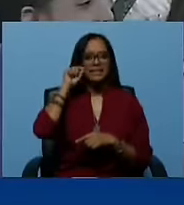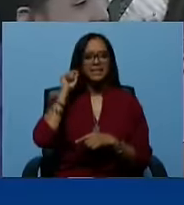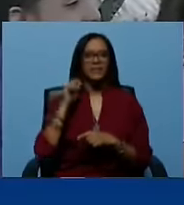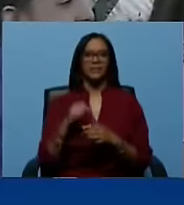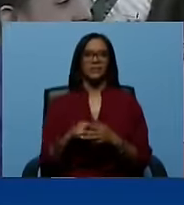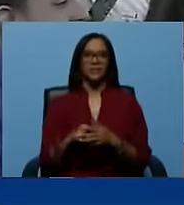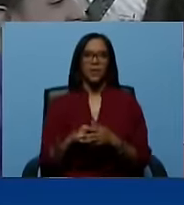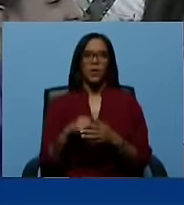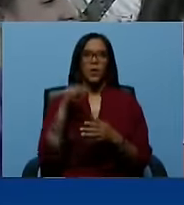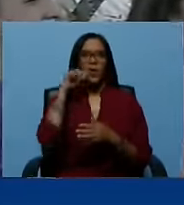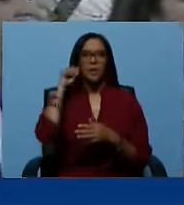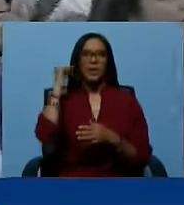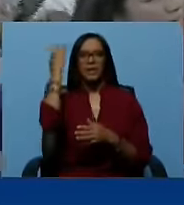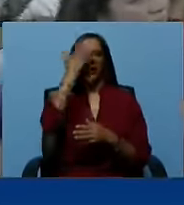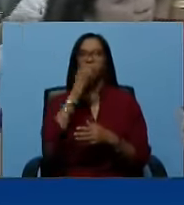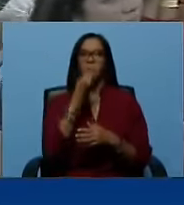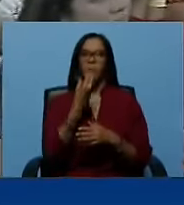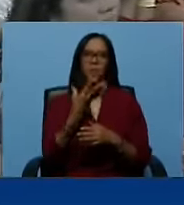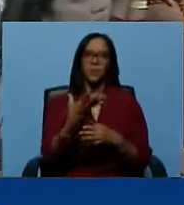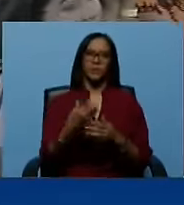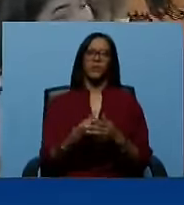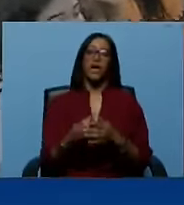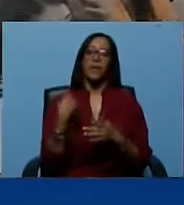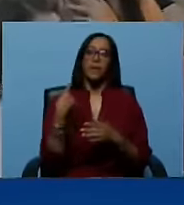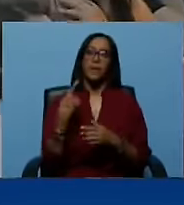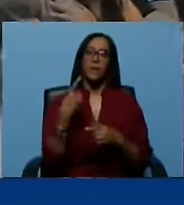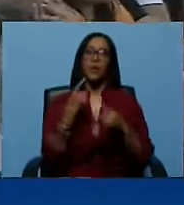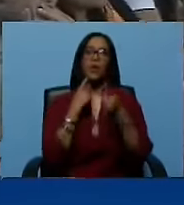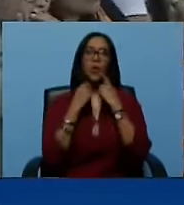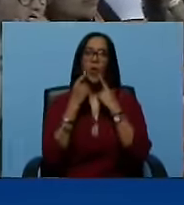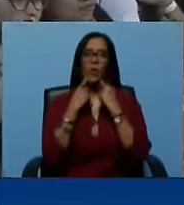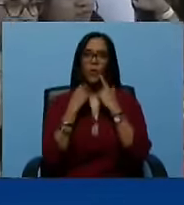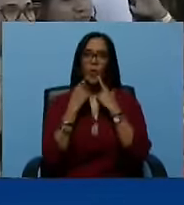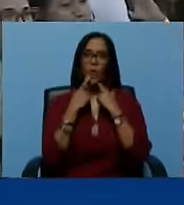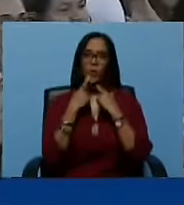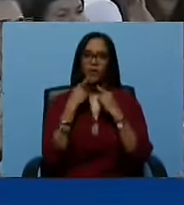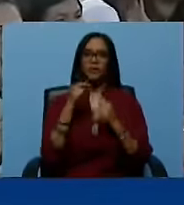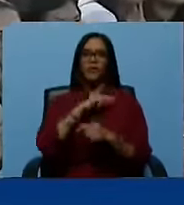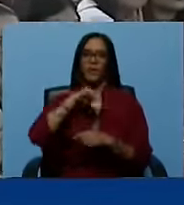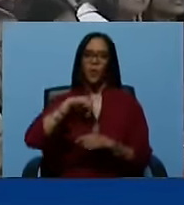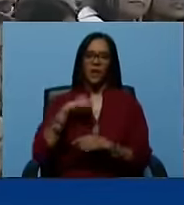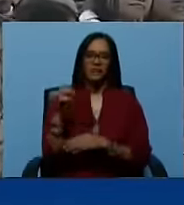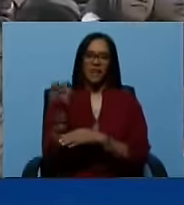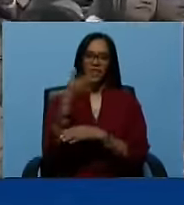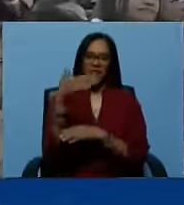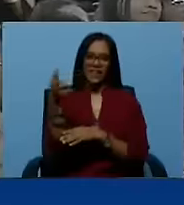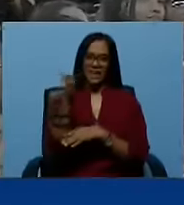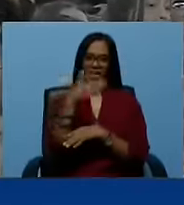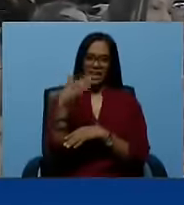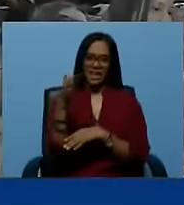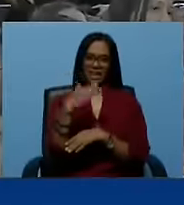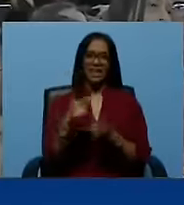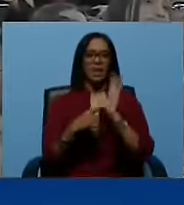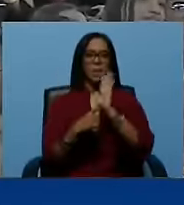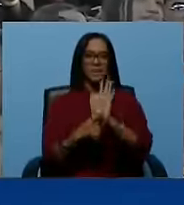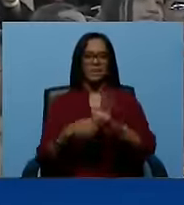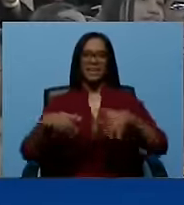Es un amarillo hermoso, que es el primer color de nuestra bandera, que representa la